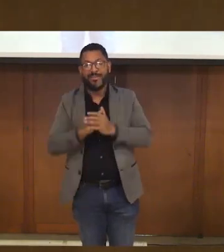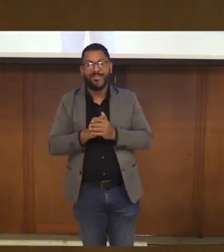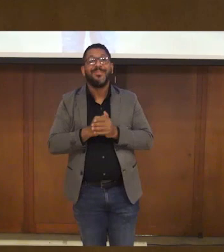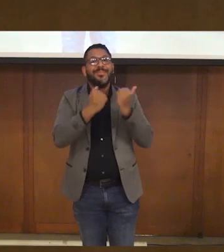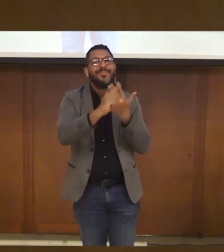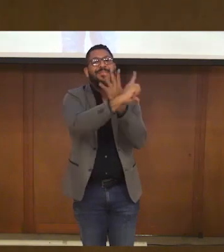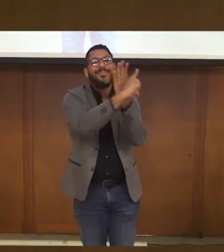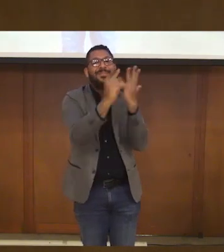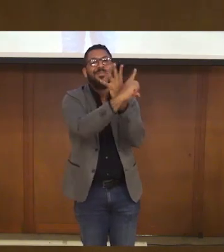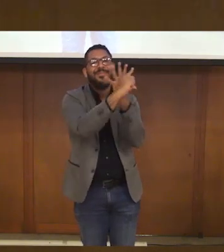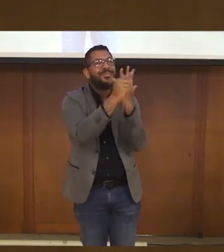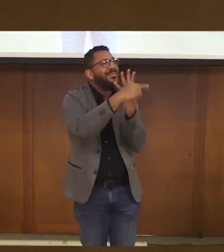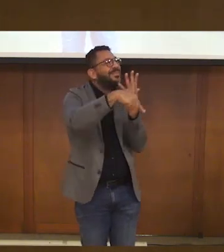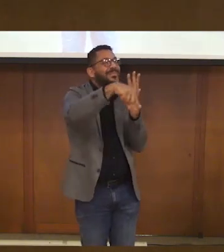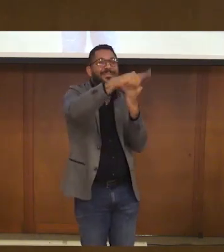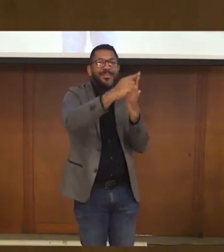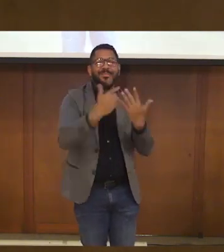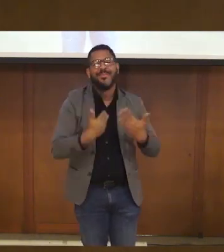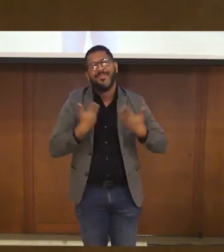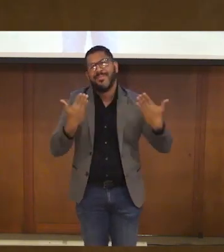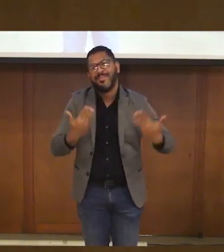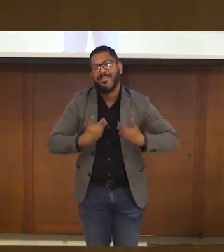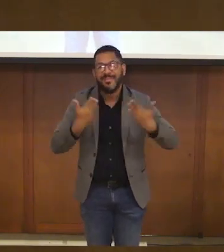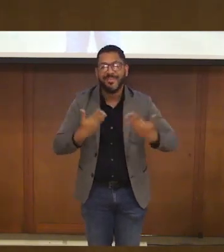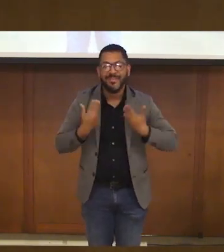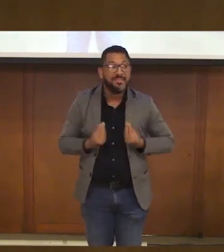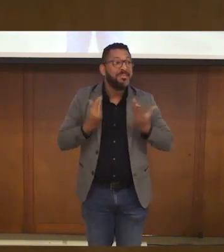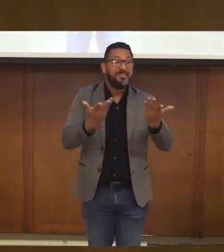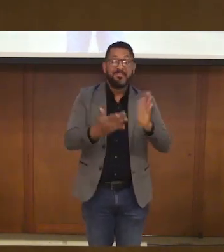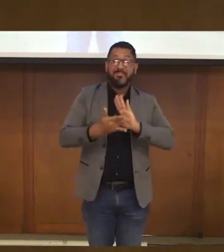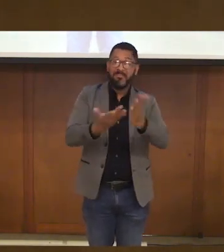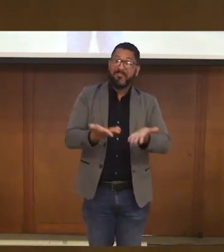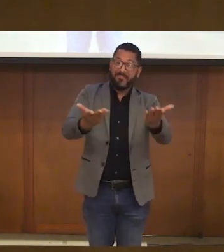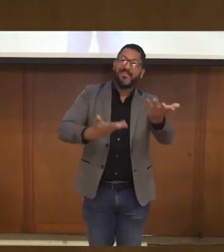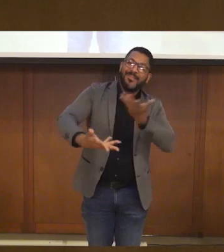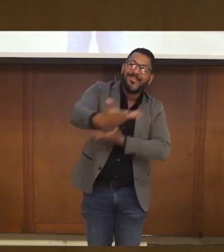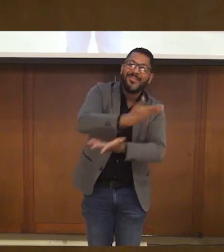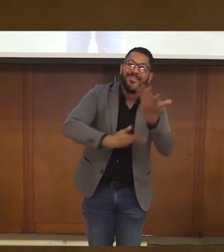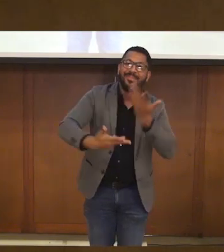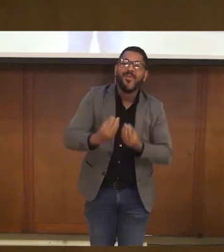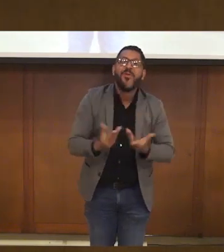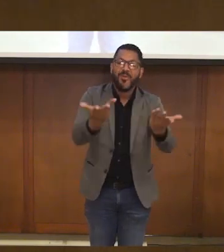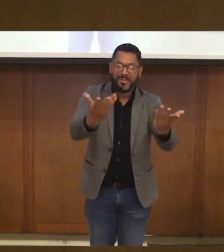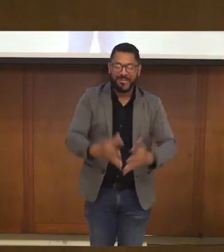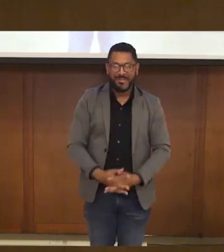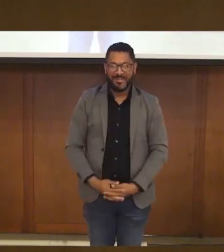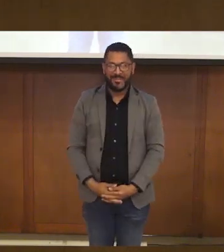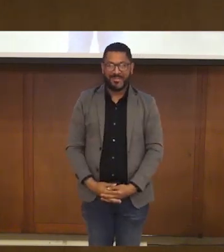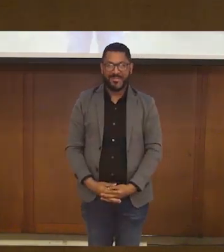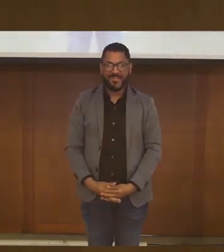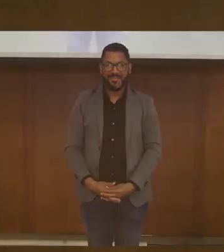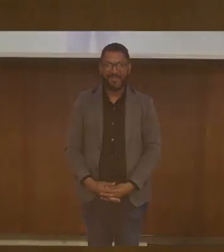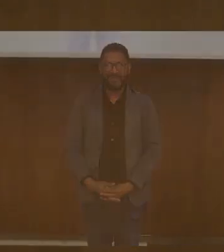humanos. Esta es la Luna en los Almendros y me alegro inmensamente de estar aquí y de poder compartir este día con